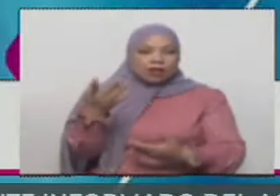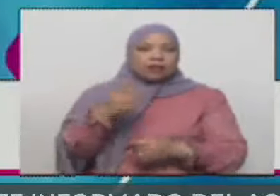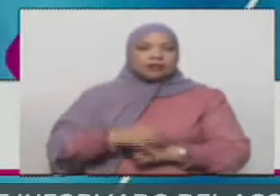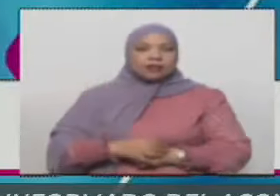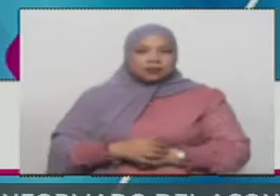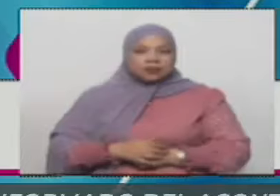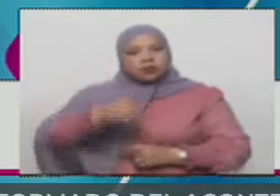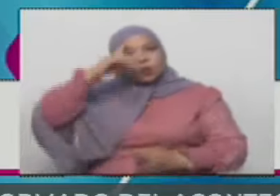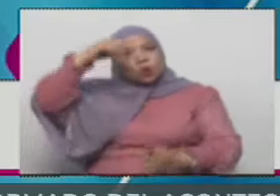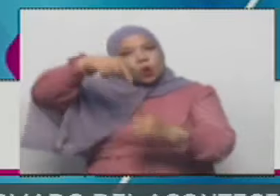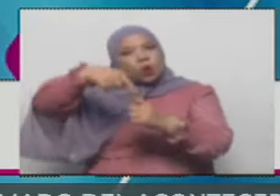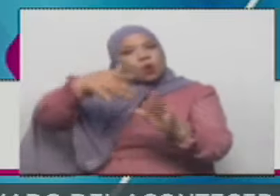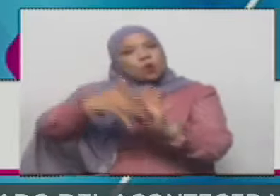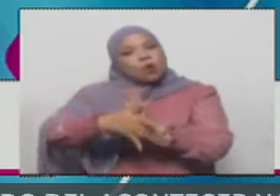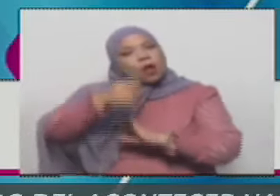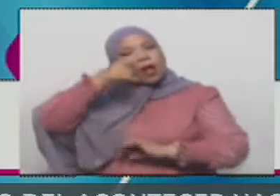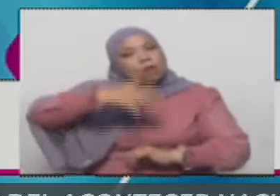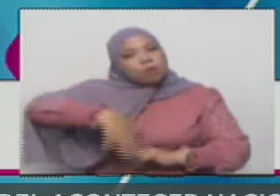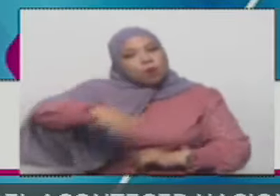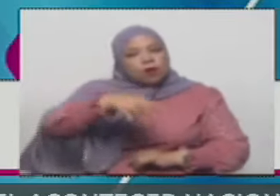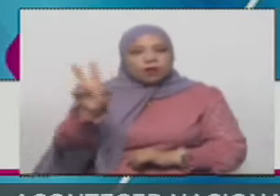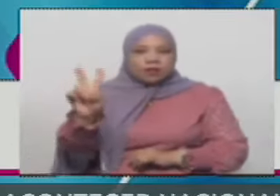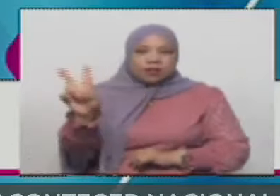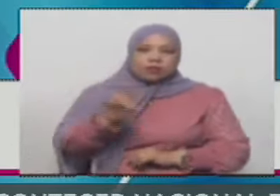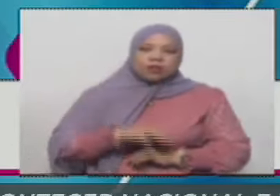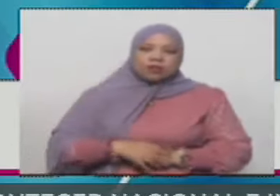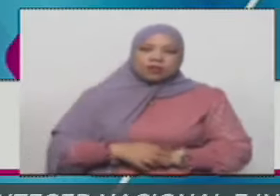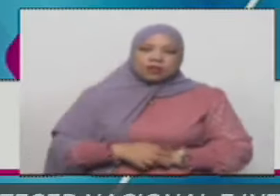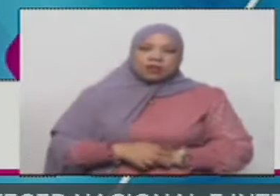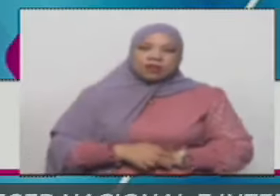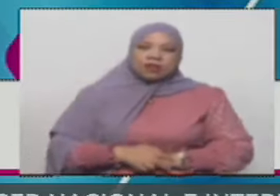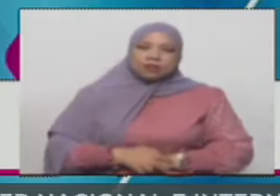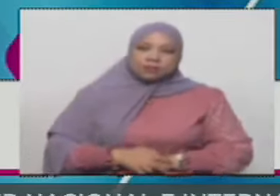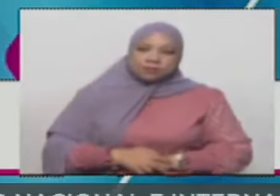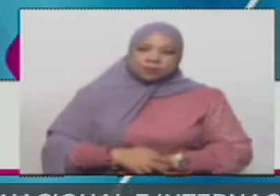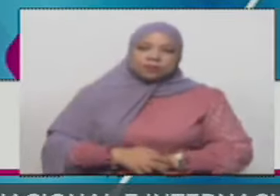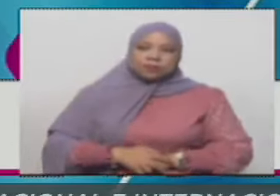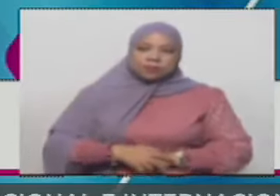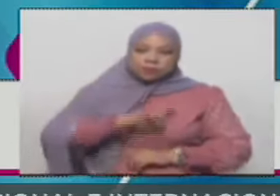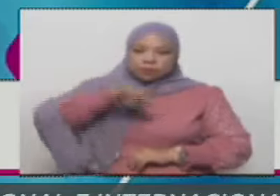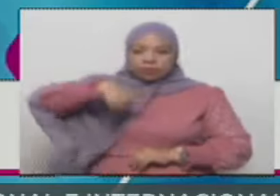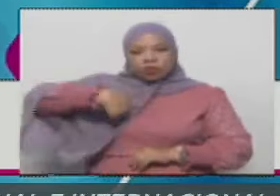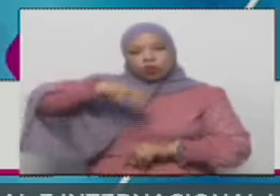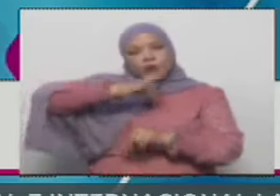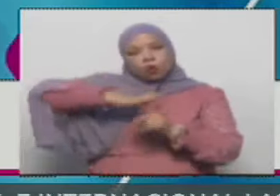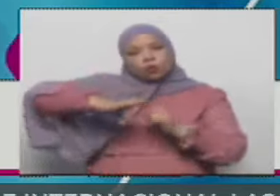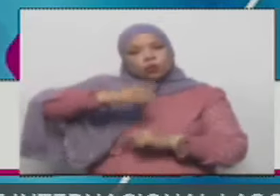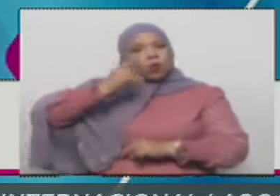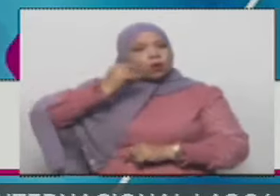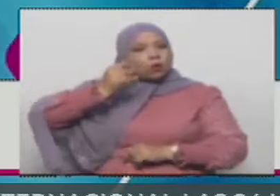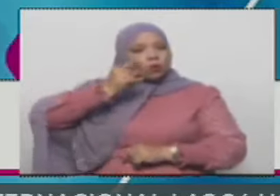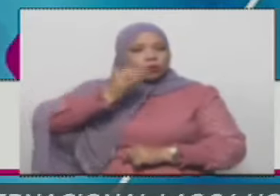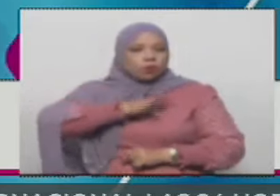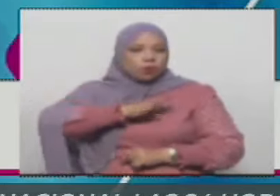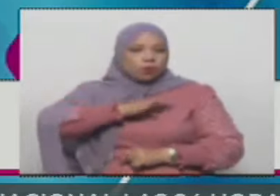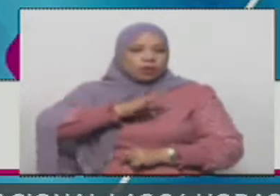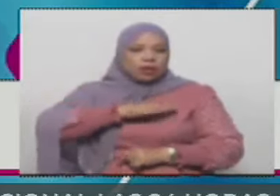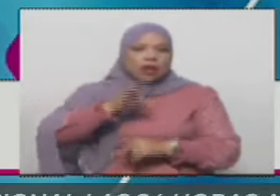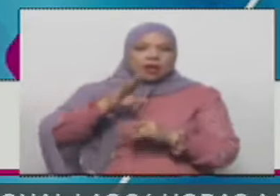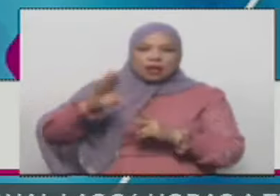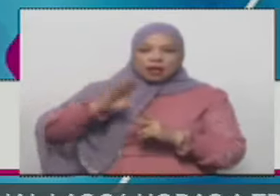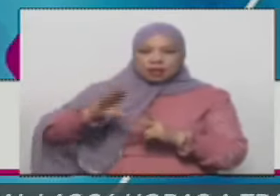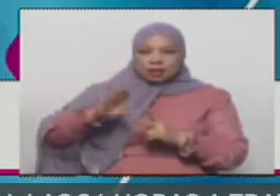ojo del pueblo de Venezuela, allí, y que nuestra cultura, con sus tradiciones, con sus